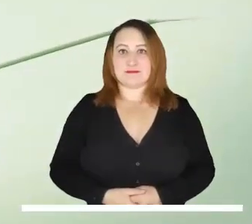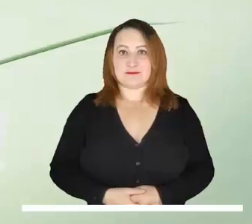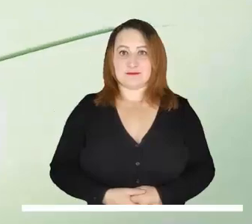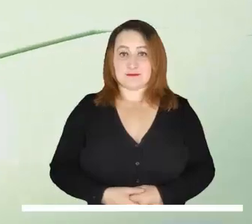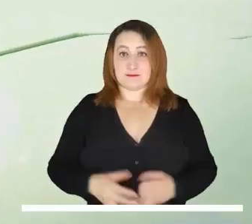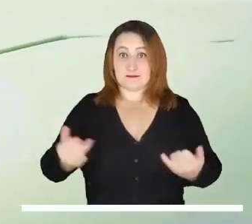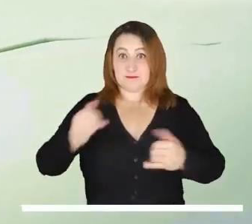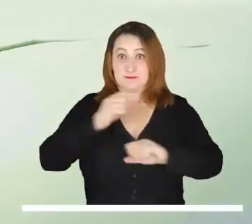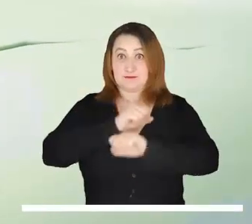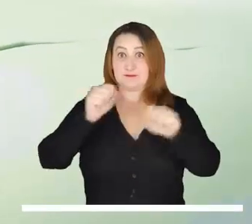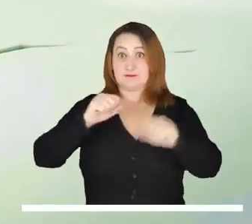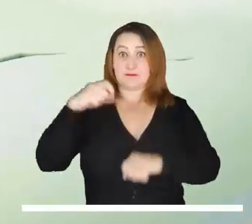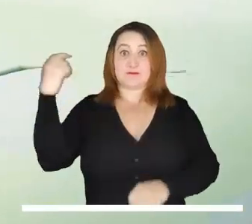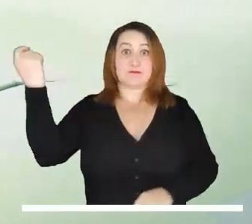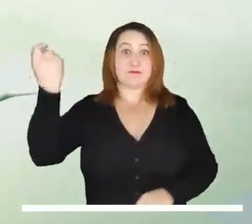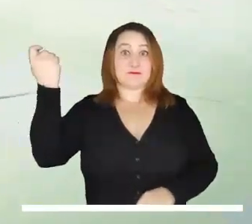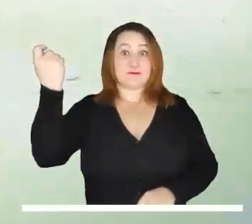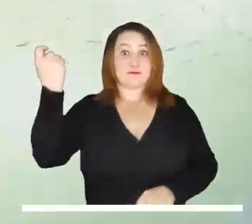Santander.